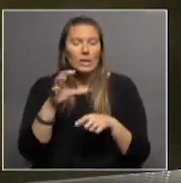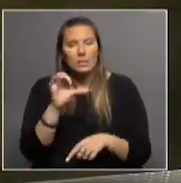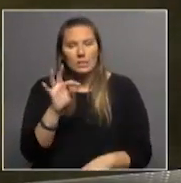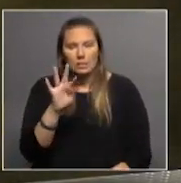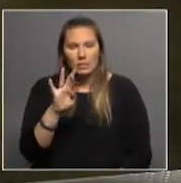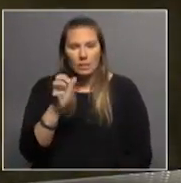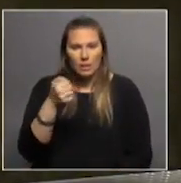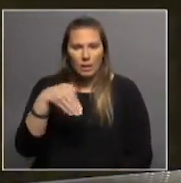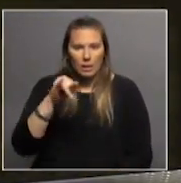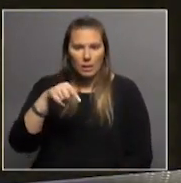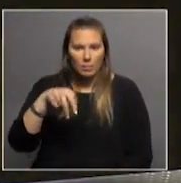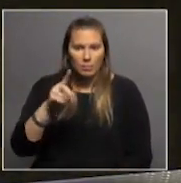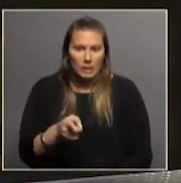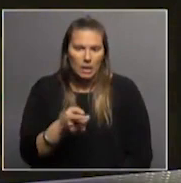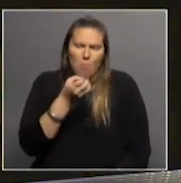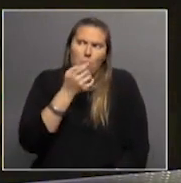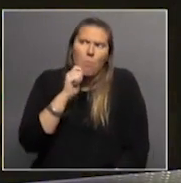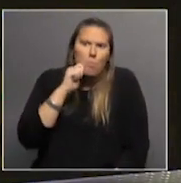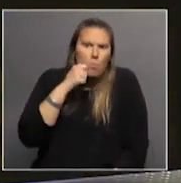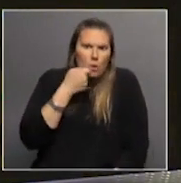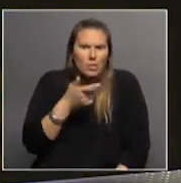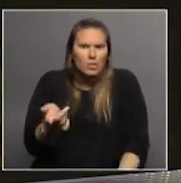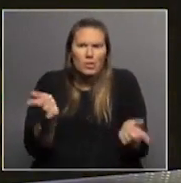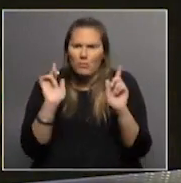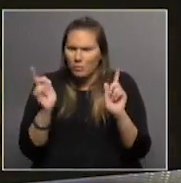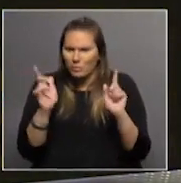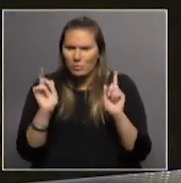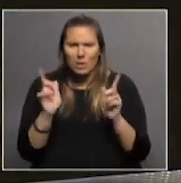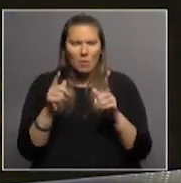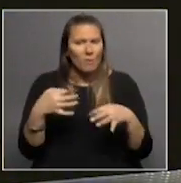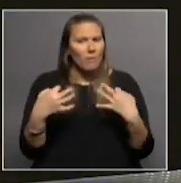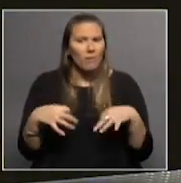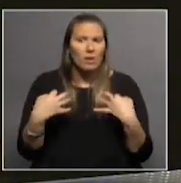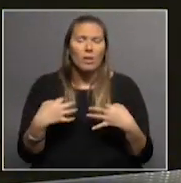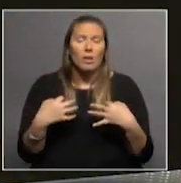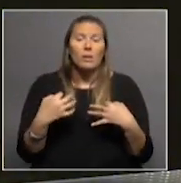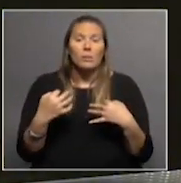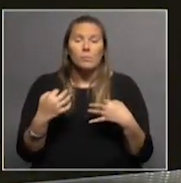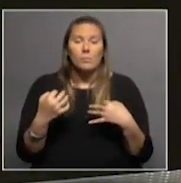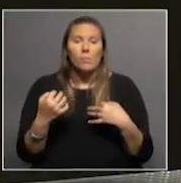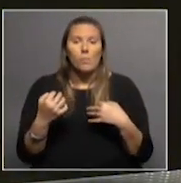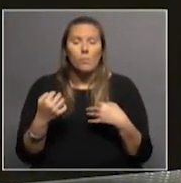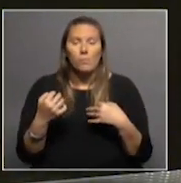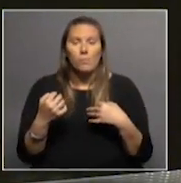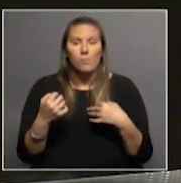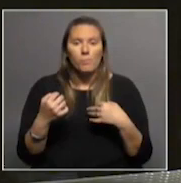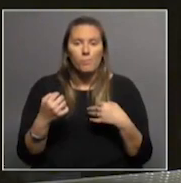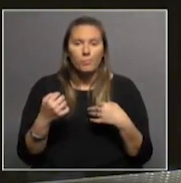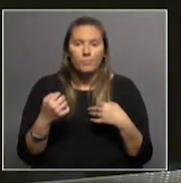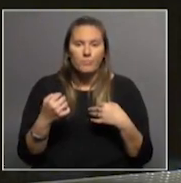streaming o una maravilla estuvo recontra bueno damos como lo sé por ahí